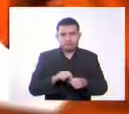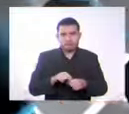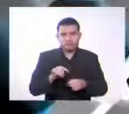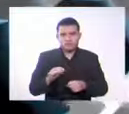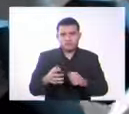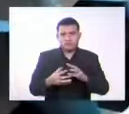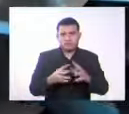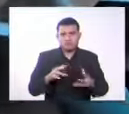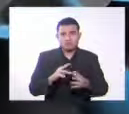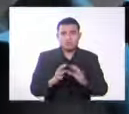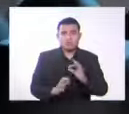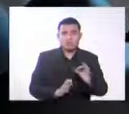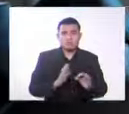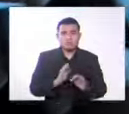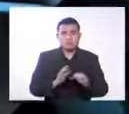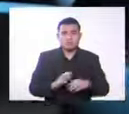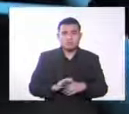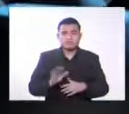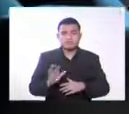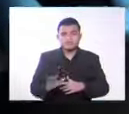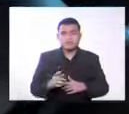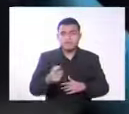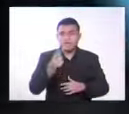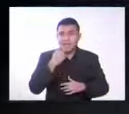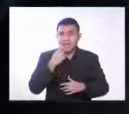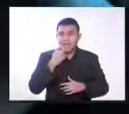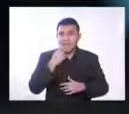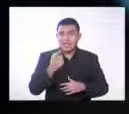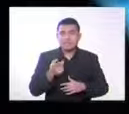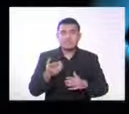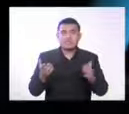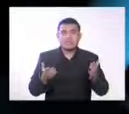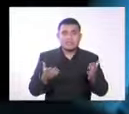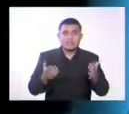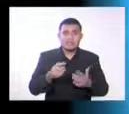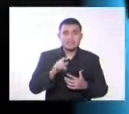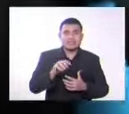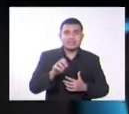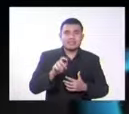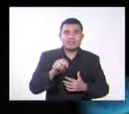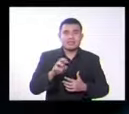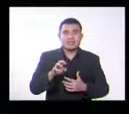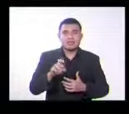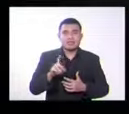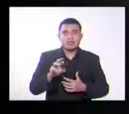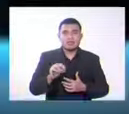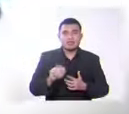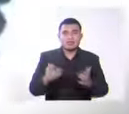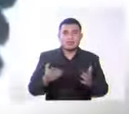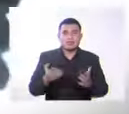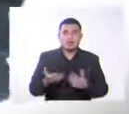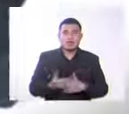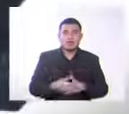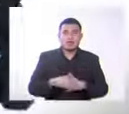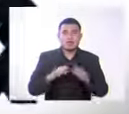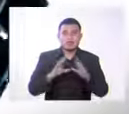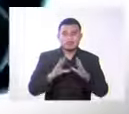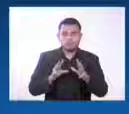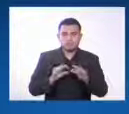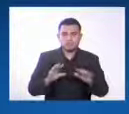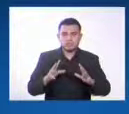estructura atómica. Su estructura cristalina está formada por tetraedros que se reúnen dando lugar a una red